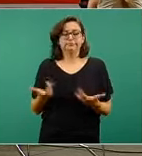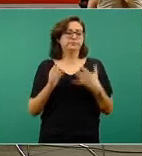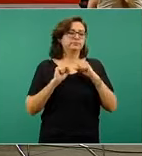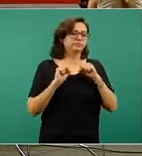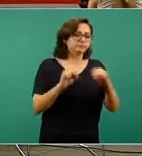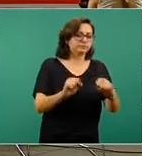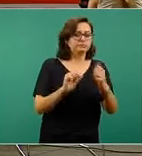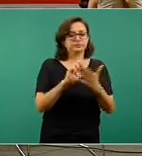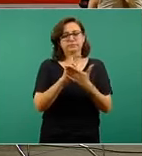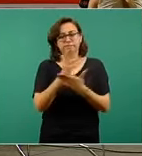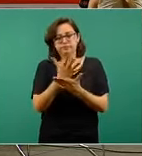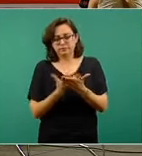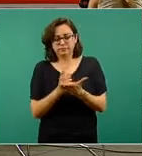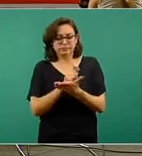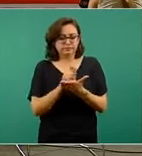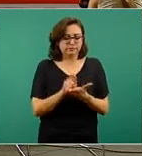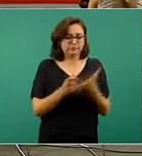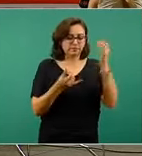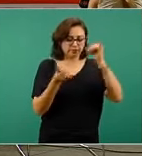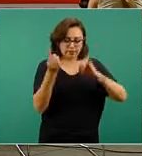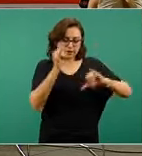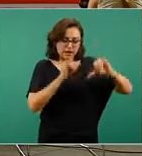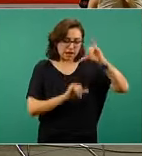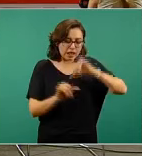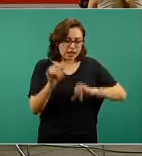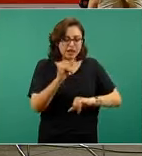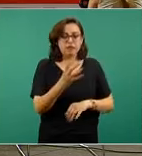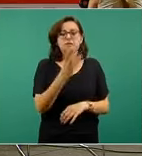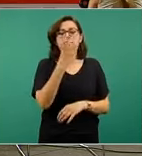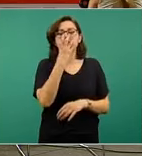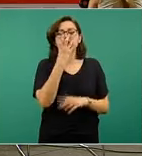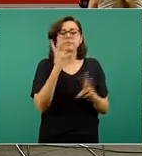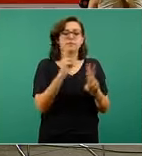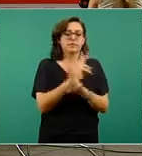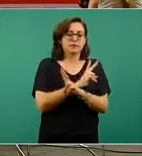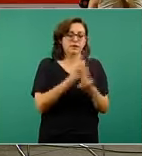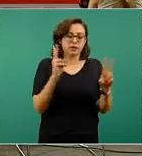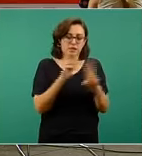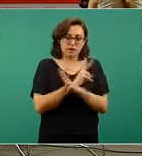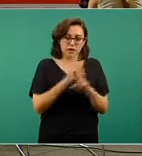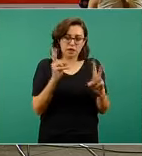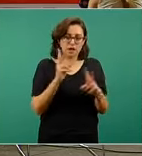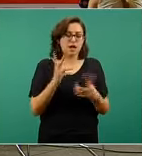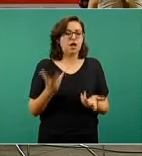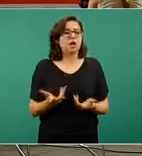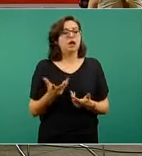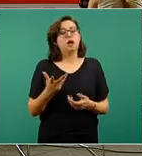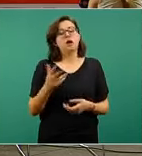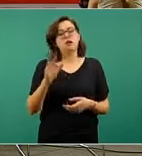recepcionistas, técnicas y técnicos de laboratorio, inhaloterapeutas, técnicas y técnicos de rayos